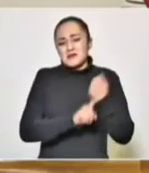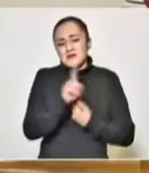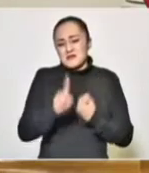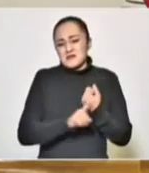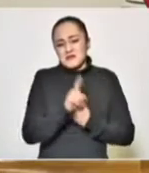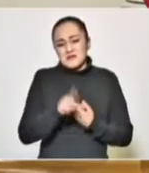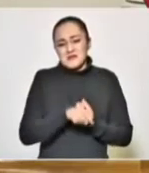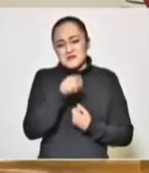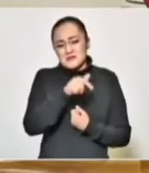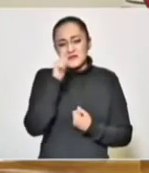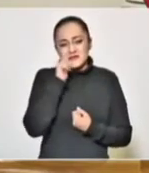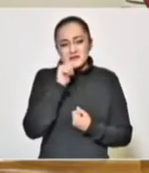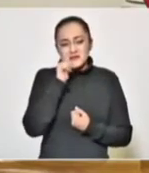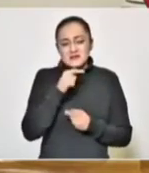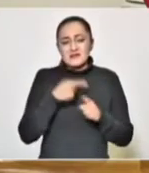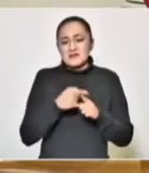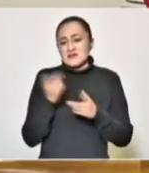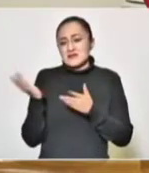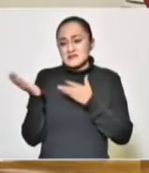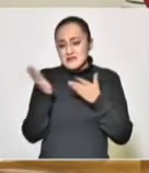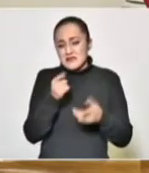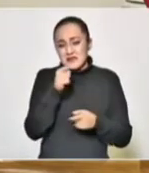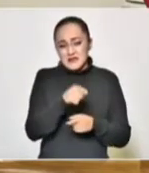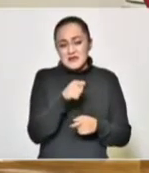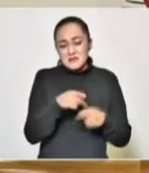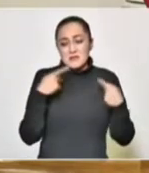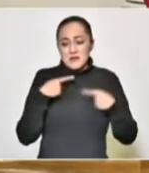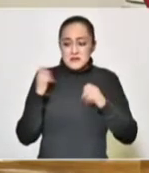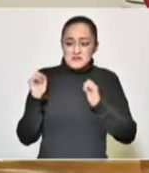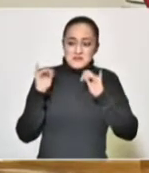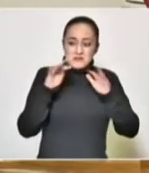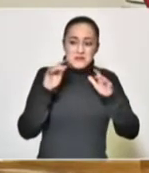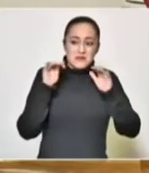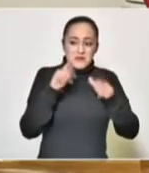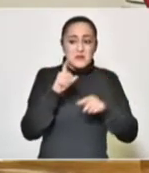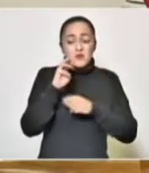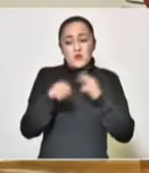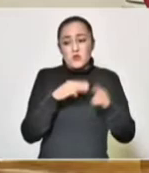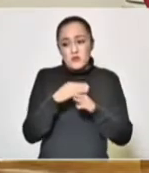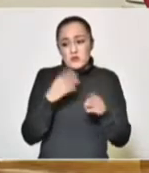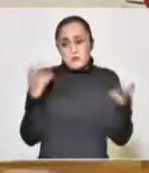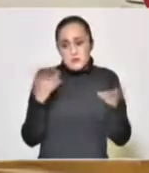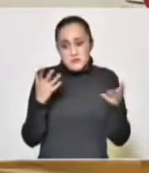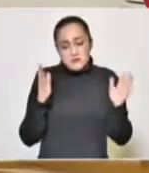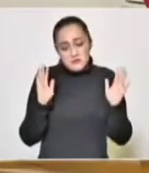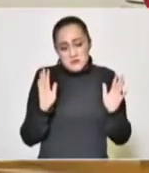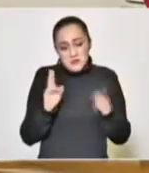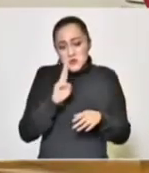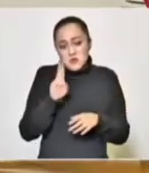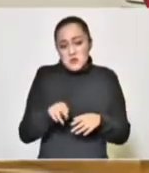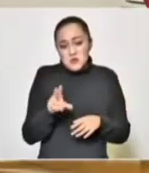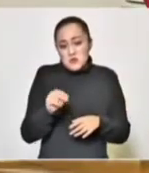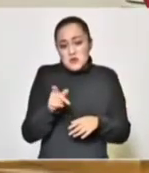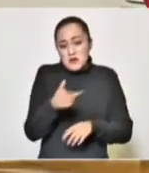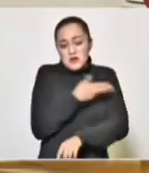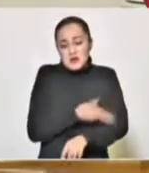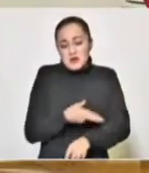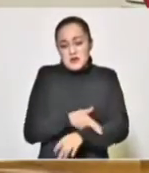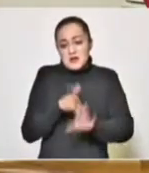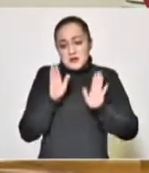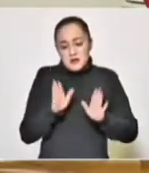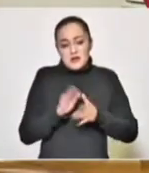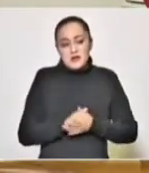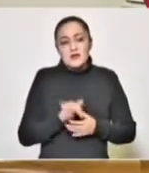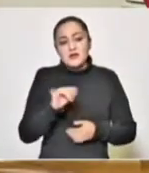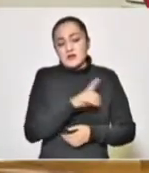de llegar allá de inmigrantes de todos de muchas partes del mundo nunca valle nunca va a resolver esto